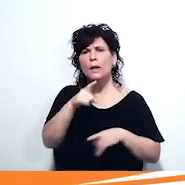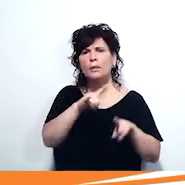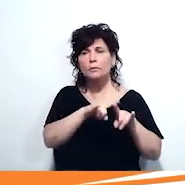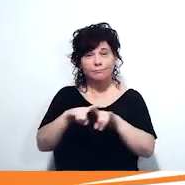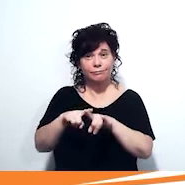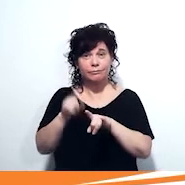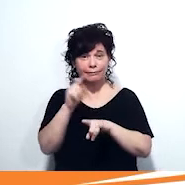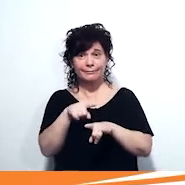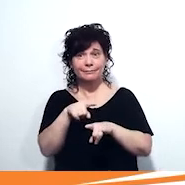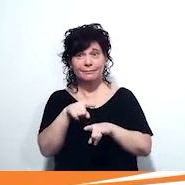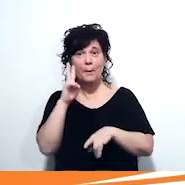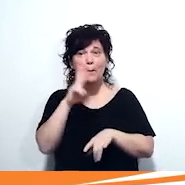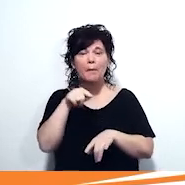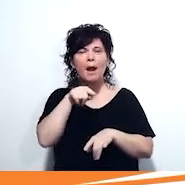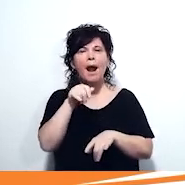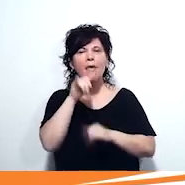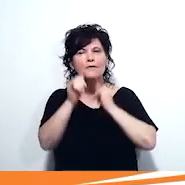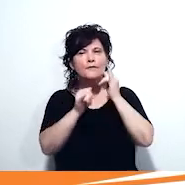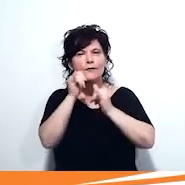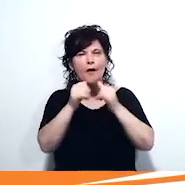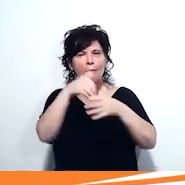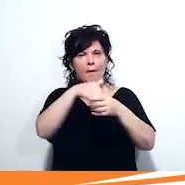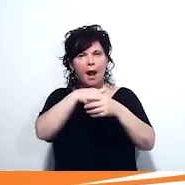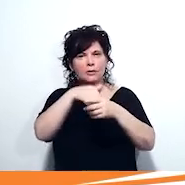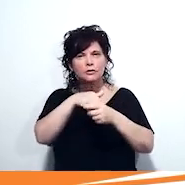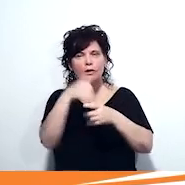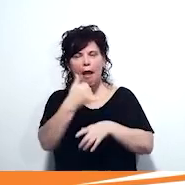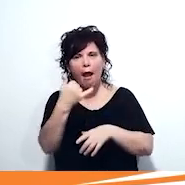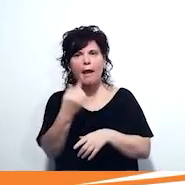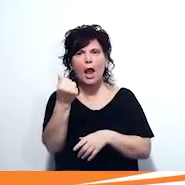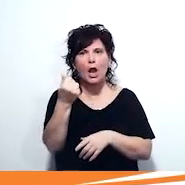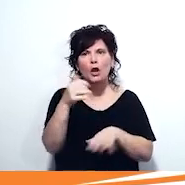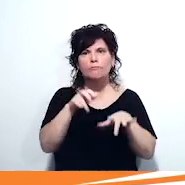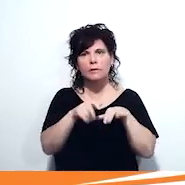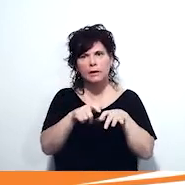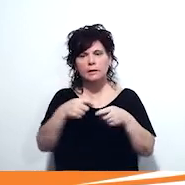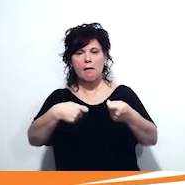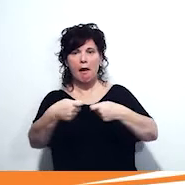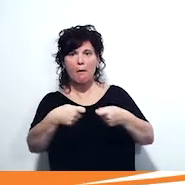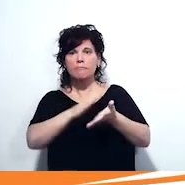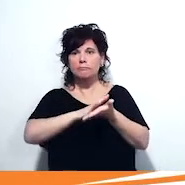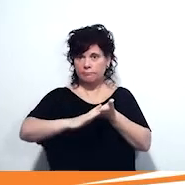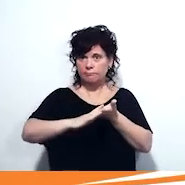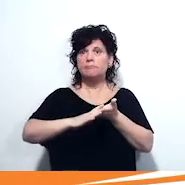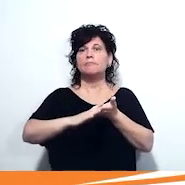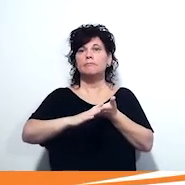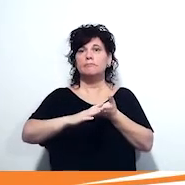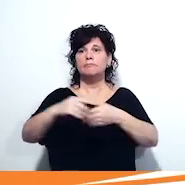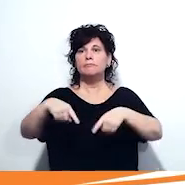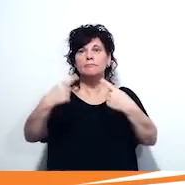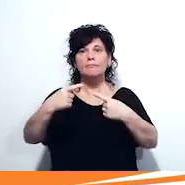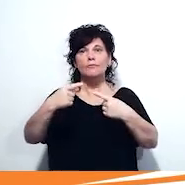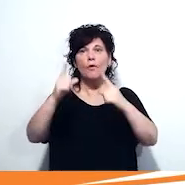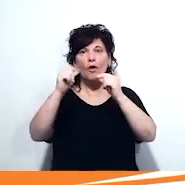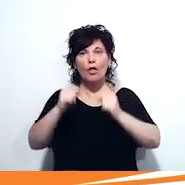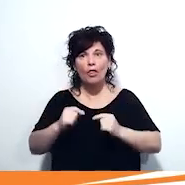la OCDE porque tiene muchísima información sobre economía digital, sobre nuevas regulaciones, sobre flujo transfronterizo